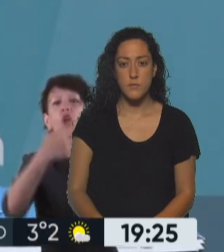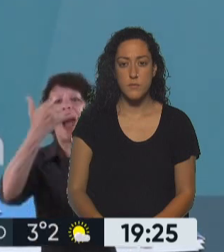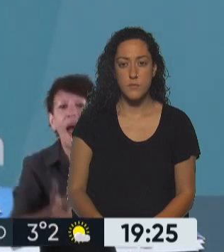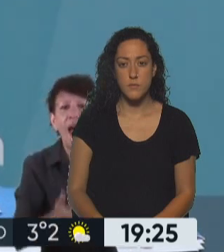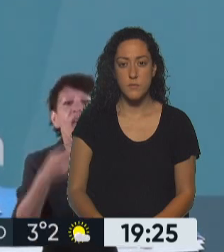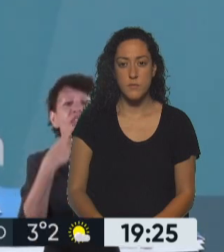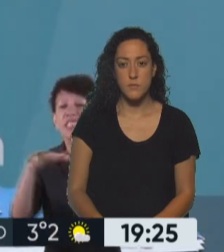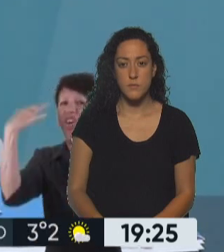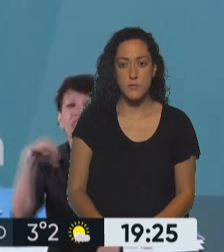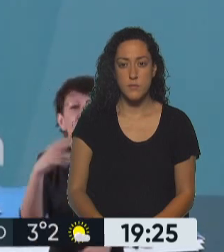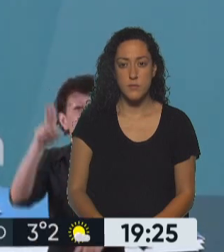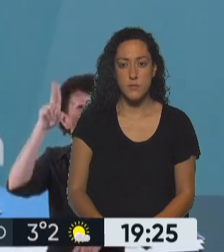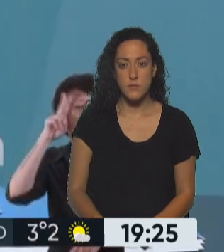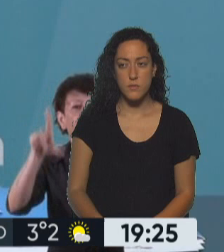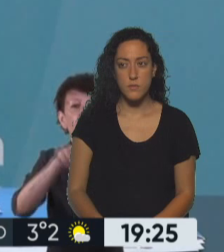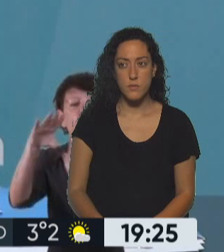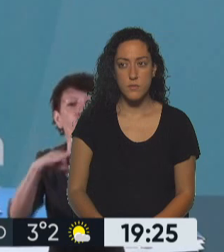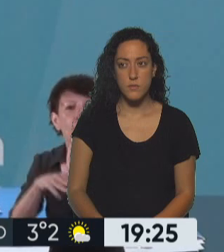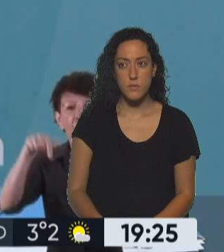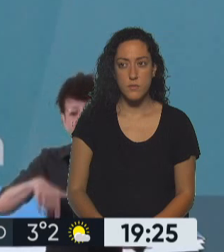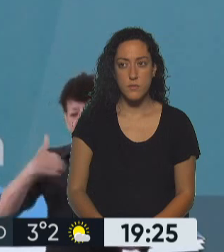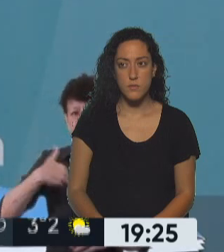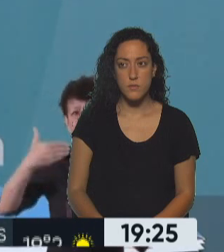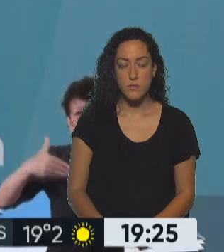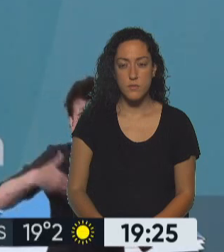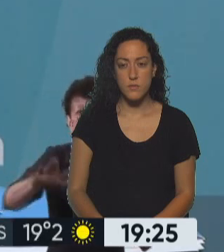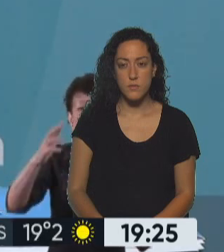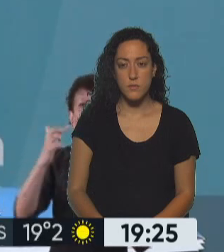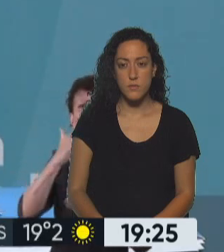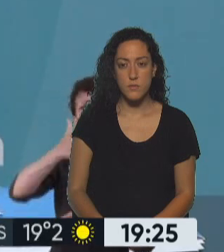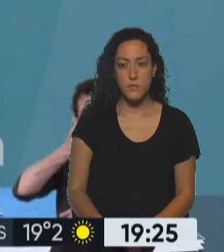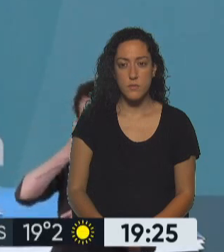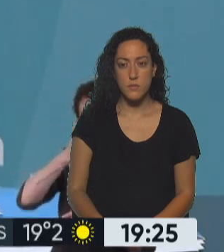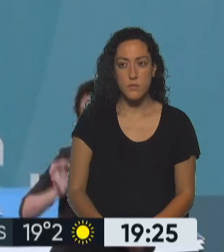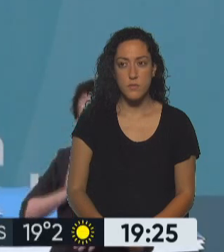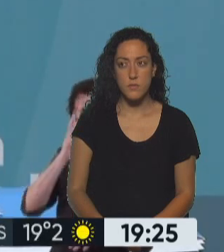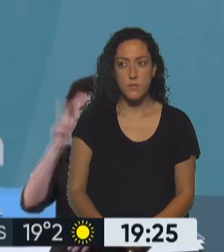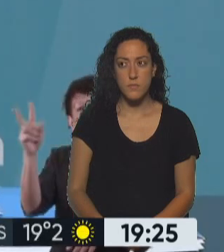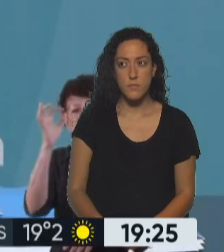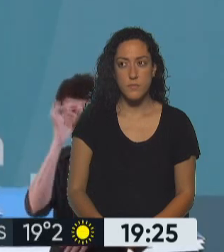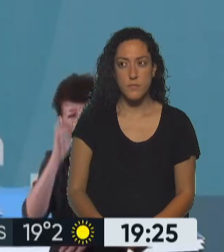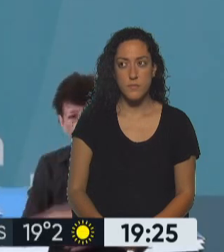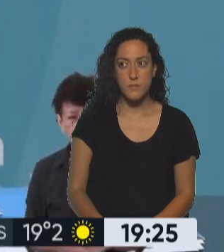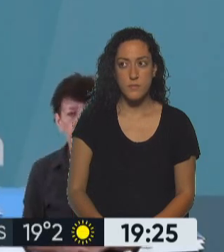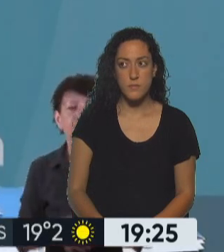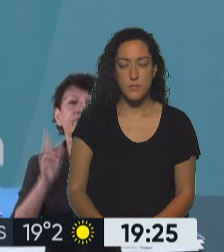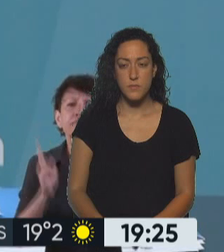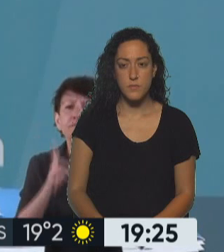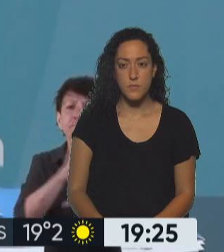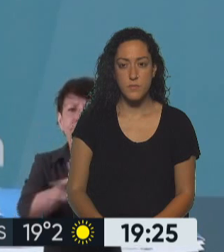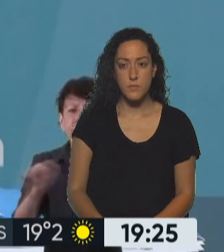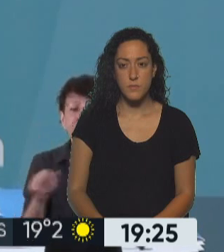a una norma que rige en la Argentina desde el 19 de septiembre del 2020. Quiero informarles que